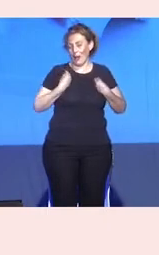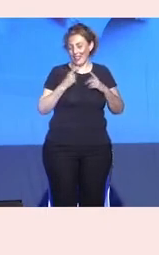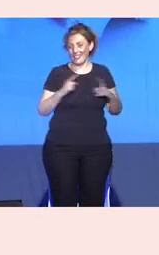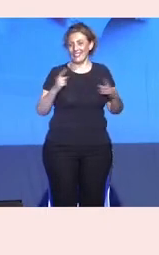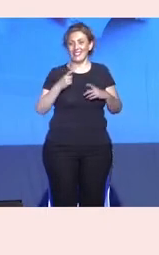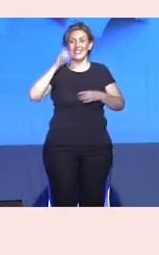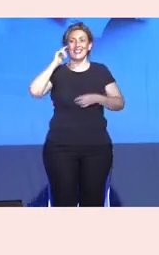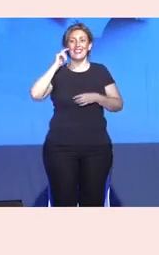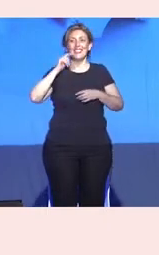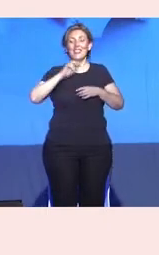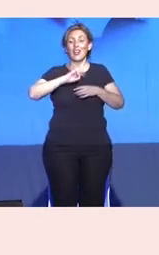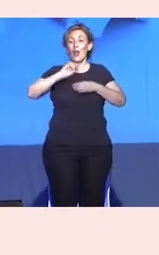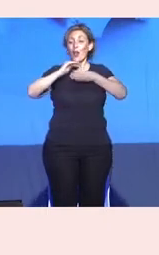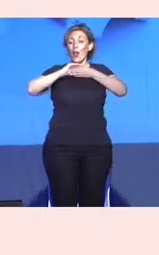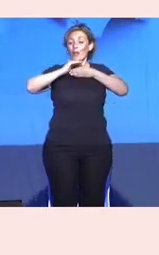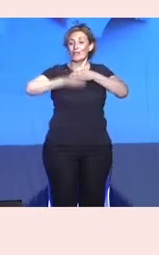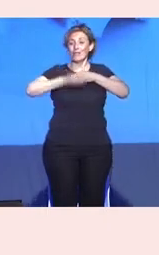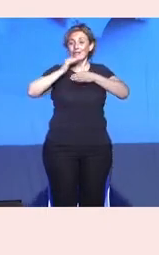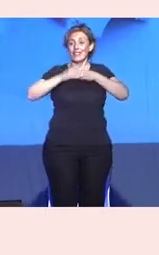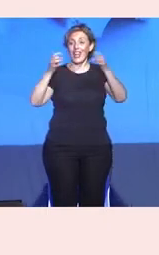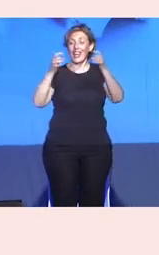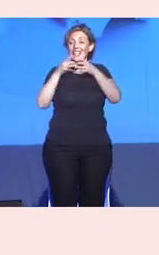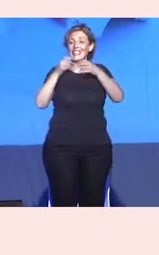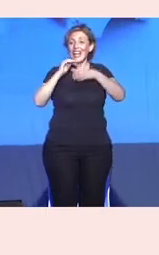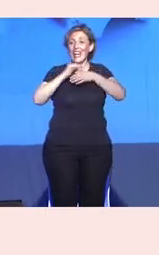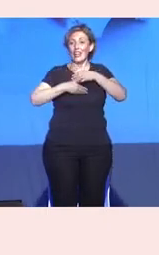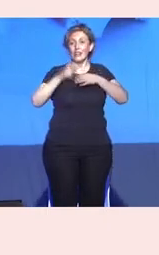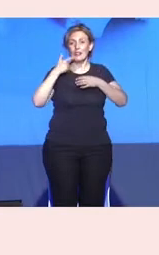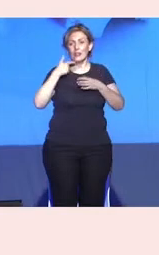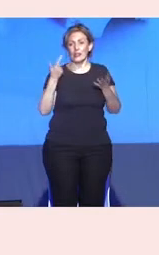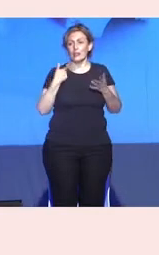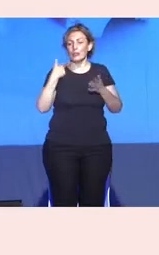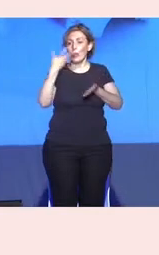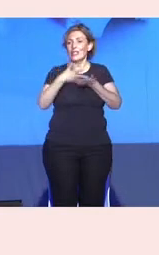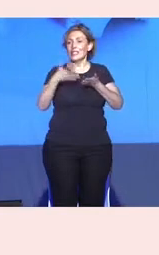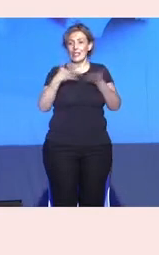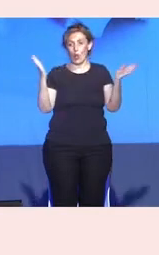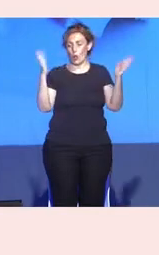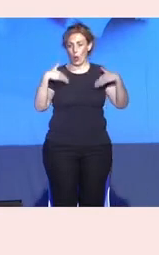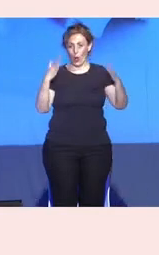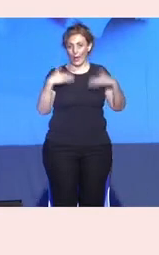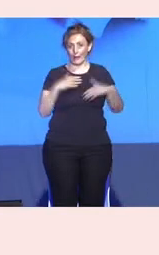la córnea y el cristalino es la única parte del cuerpo que no tiene vasos sanguíneos.